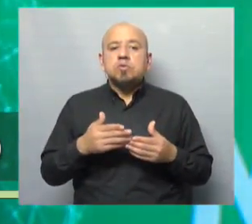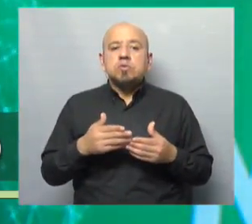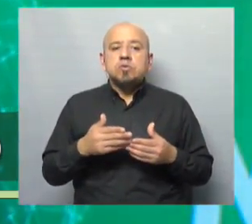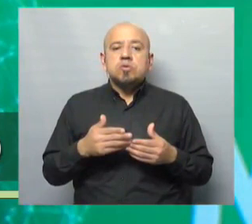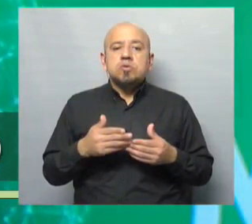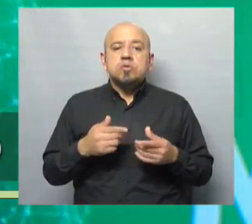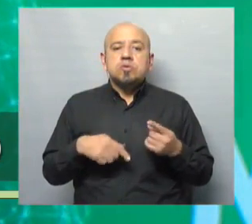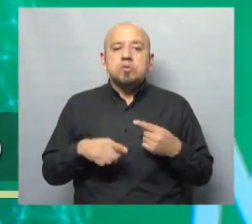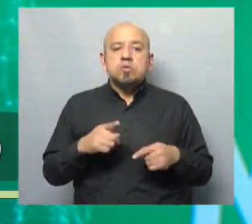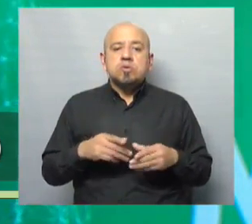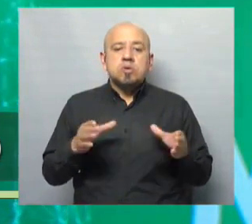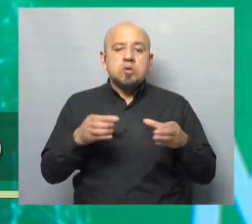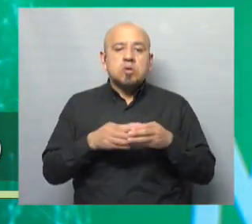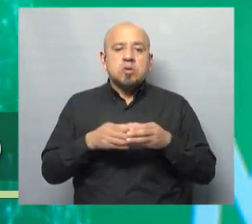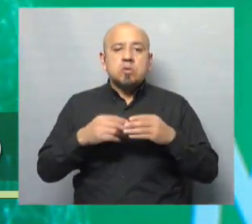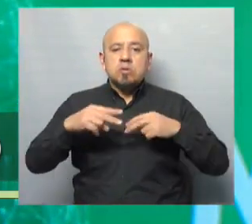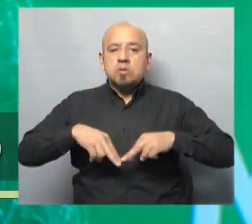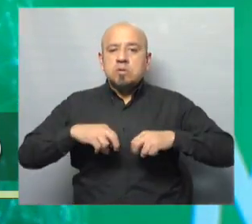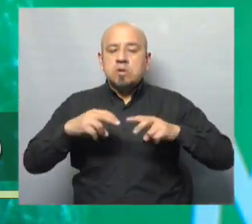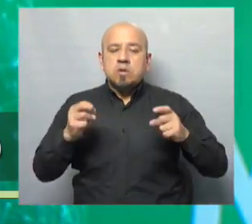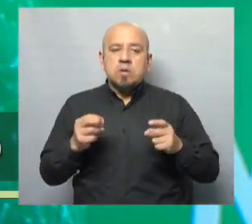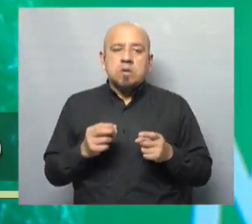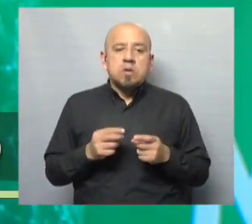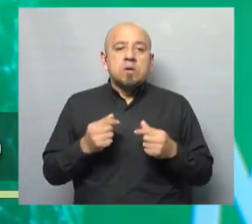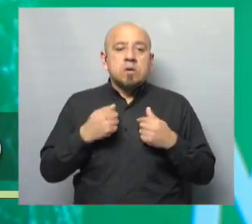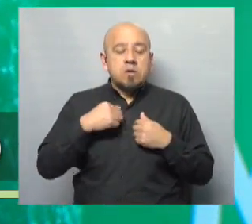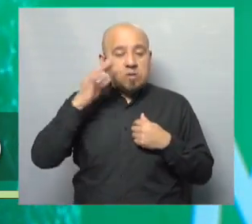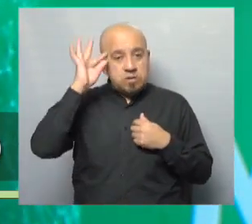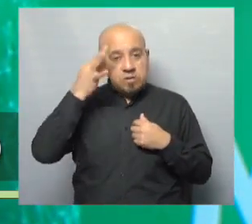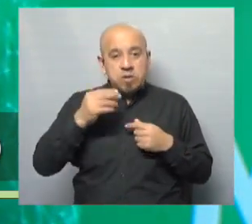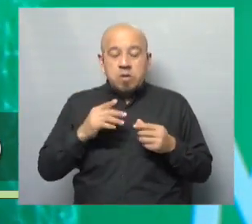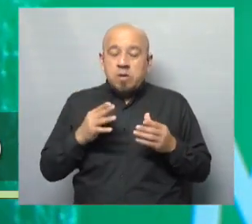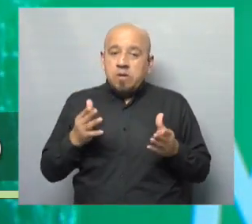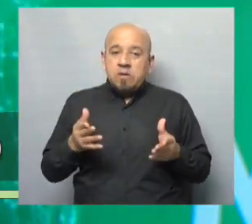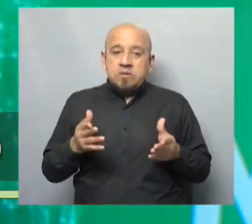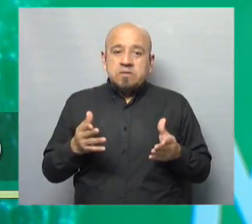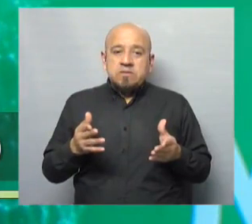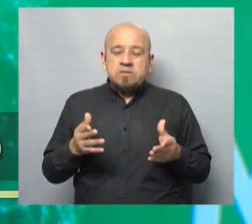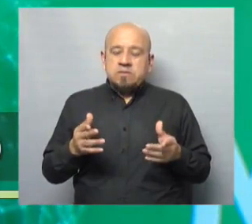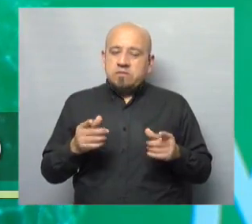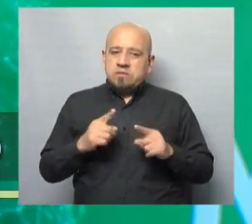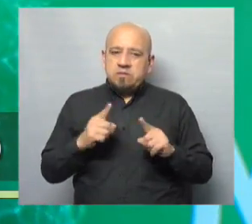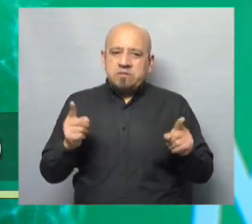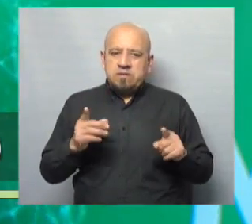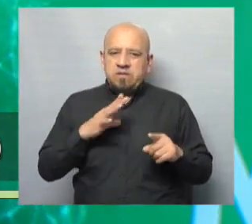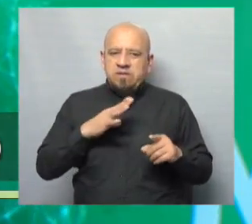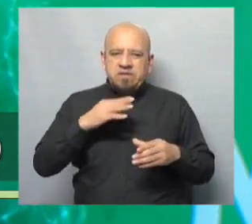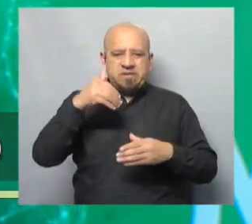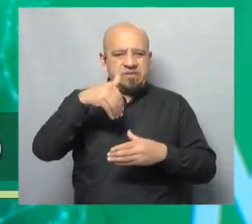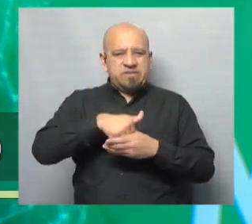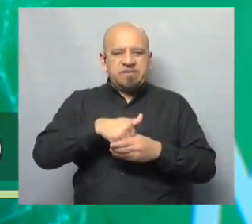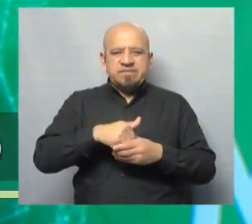con la comisión investigadora yo creo que no no se debe votar la comisión